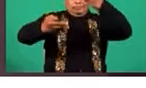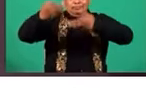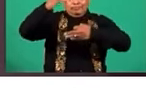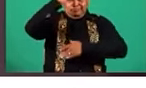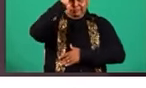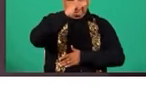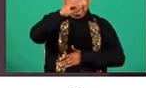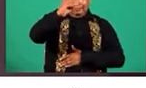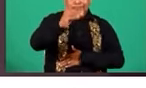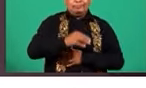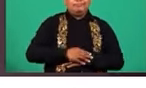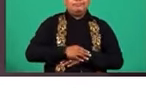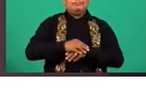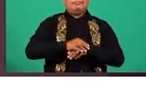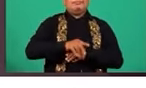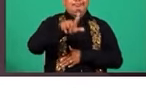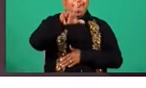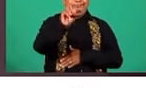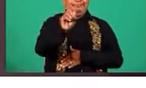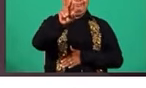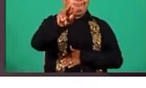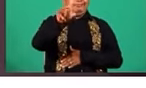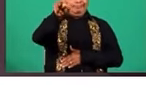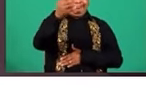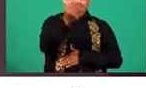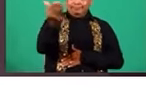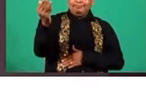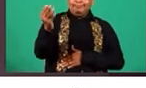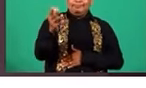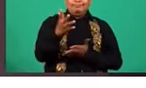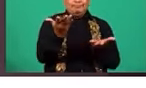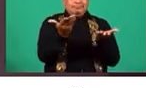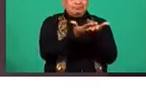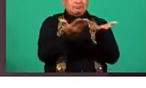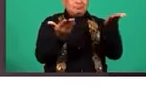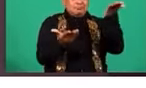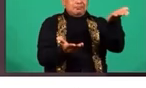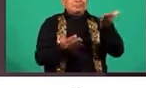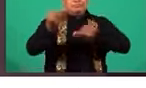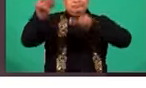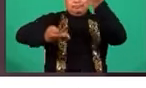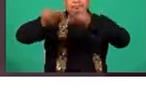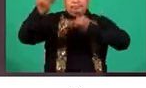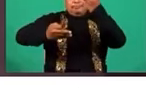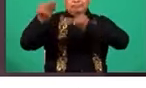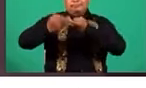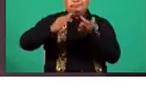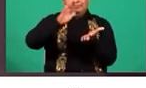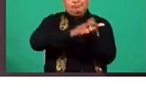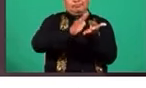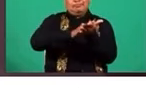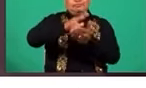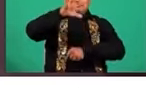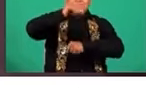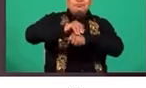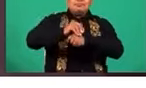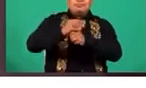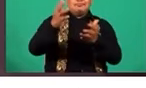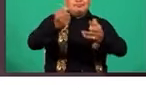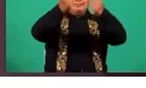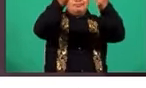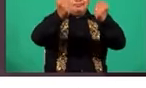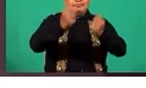el señor Lord Brother, dijo que no se podía, que ya el juez, que ellos habían ganado el amparo y que ya no se podía hablar.